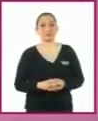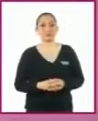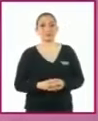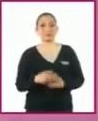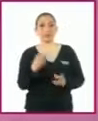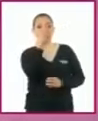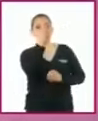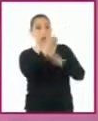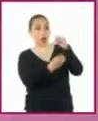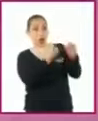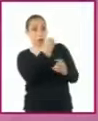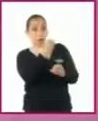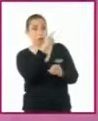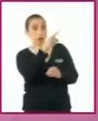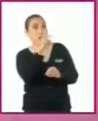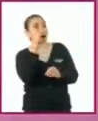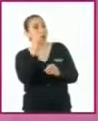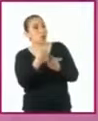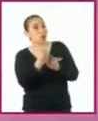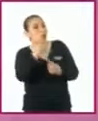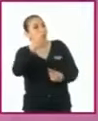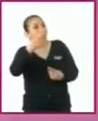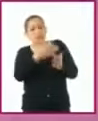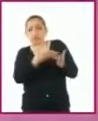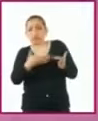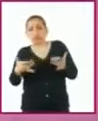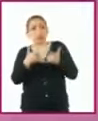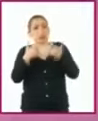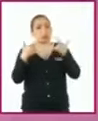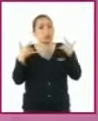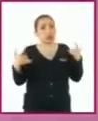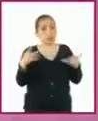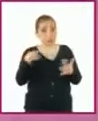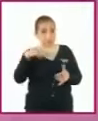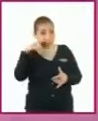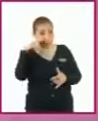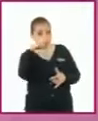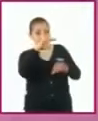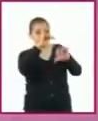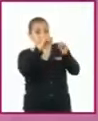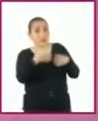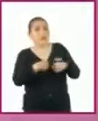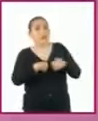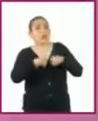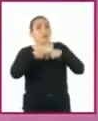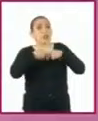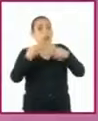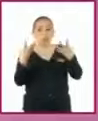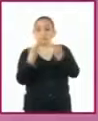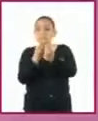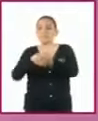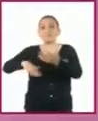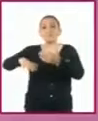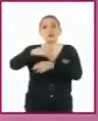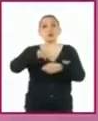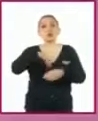Esta obra ha sido objeto de inspiración a través de la historia. Como ves, el arte vive y convive con